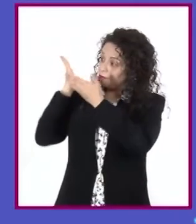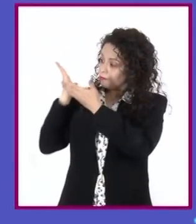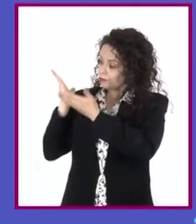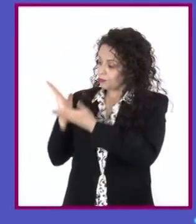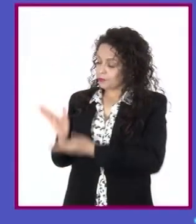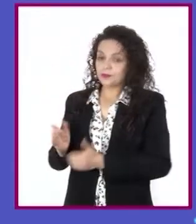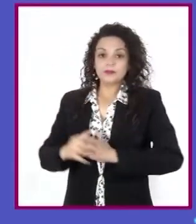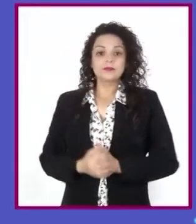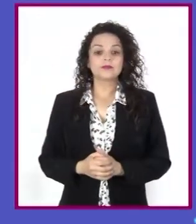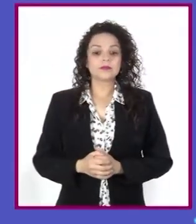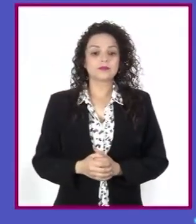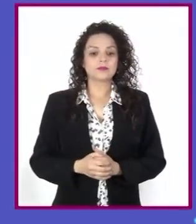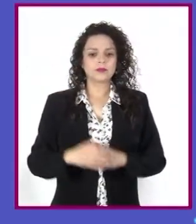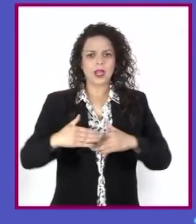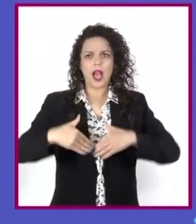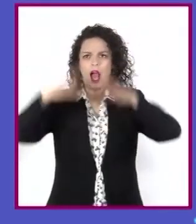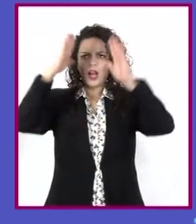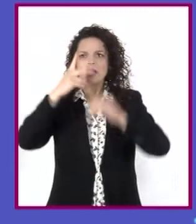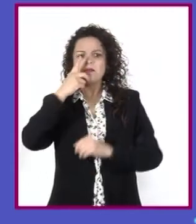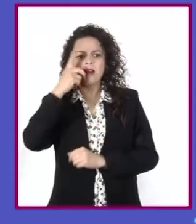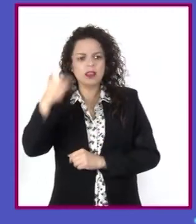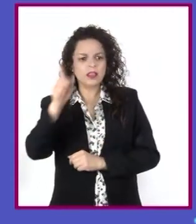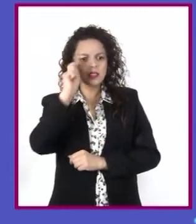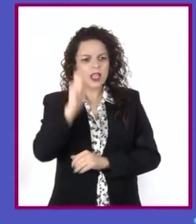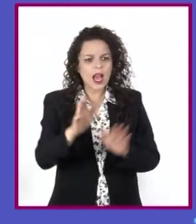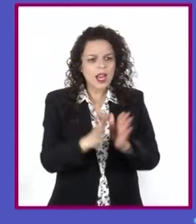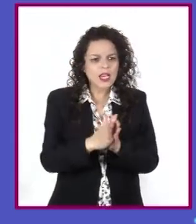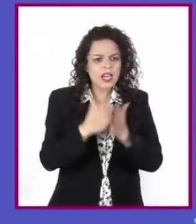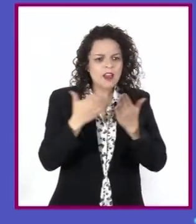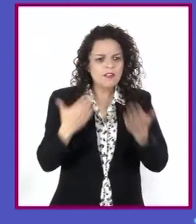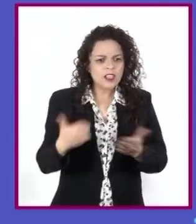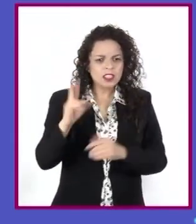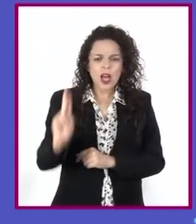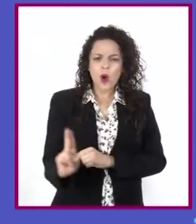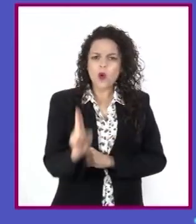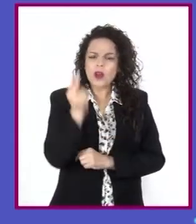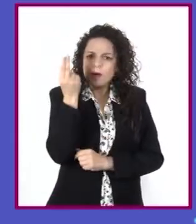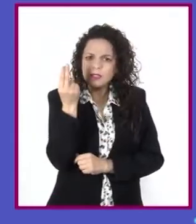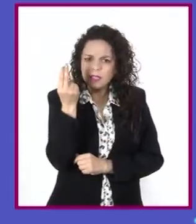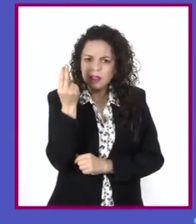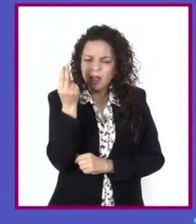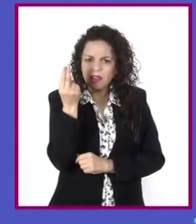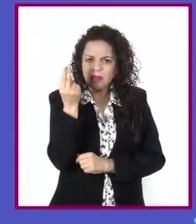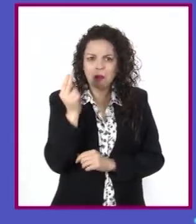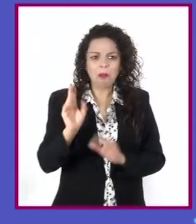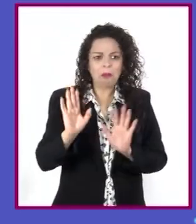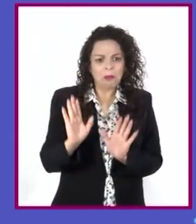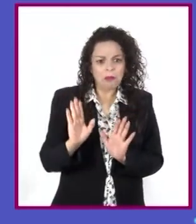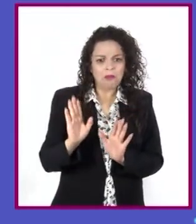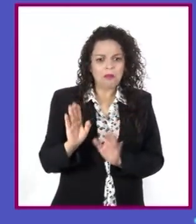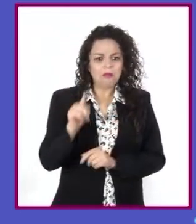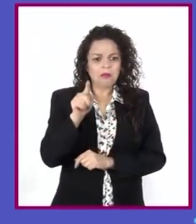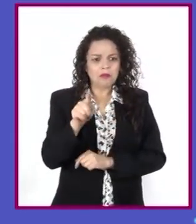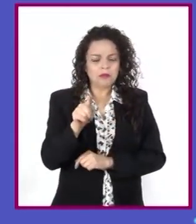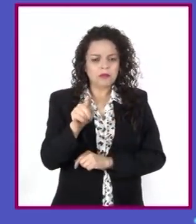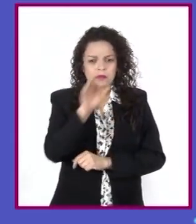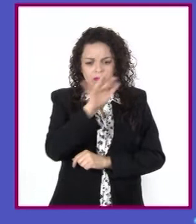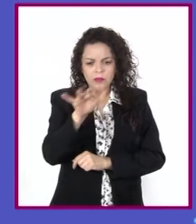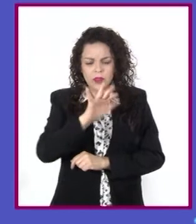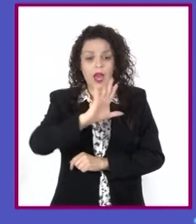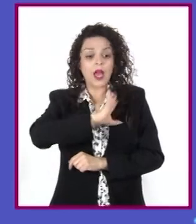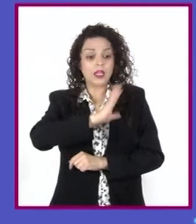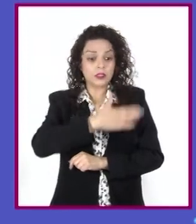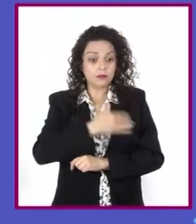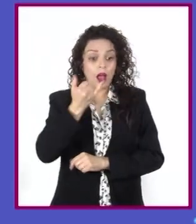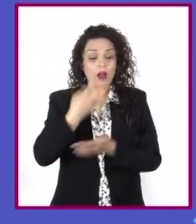Bueno, leo hasta arriba que proviene de una revista de una universidad. Tiene un resumen en español y en inglés